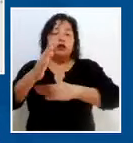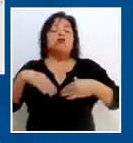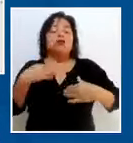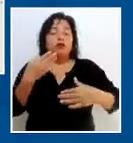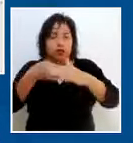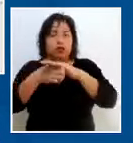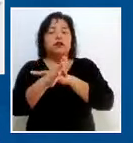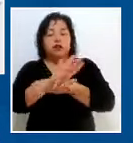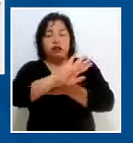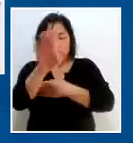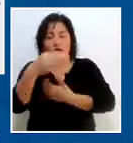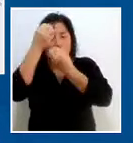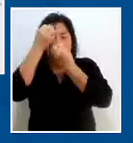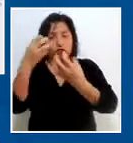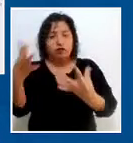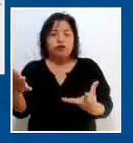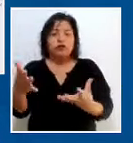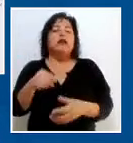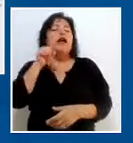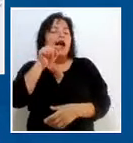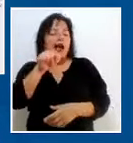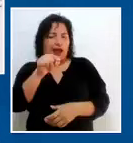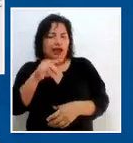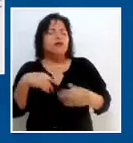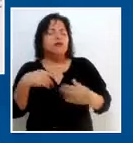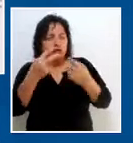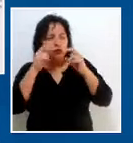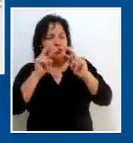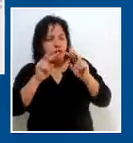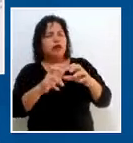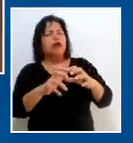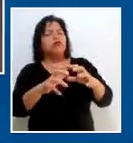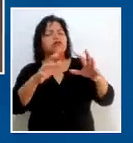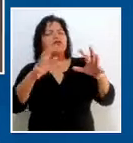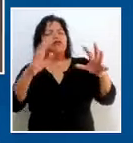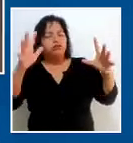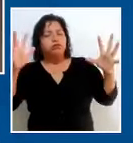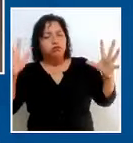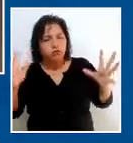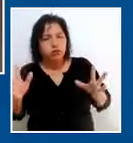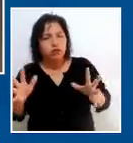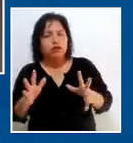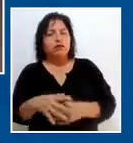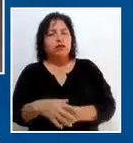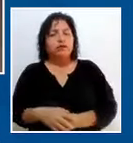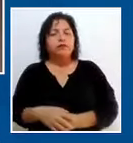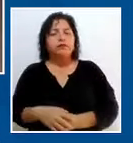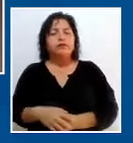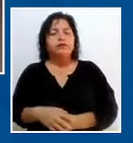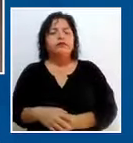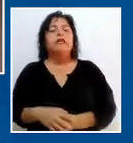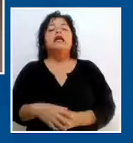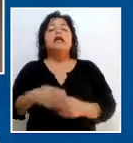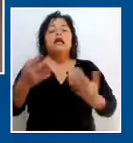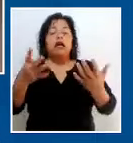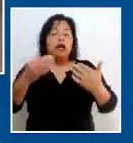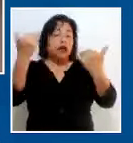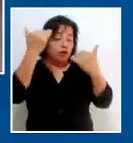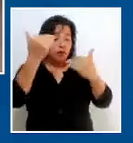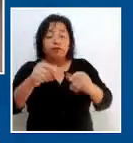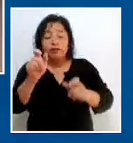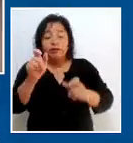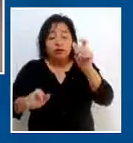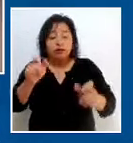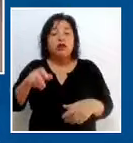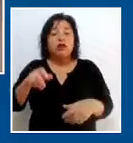poder acceder a esa información, ¿no? Entonces ahí podemos ampliar, digamos, el margen de las